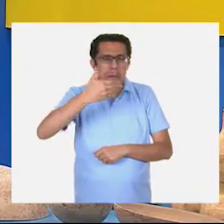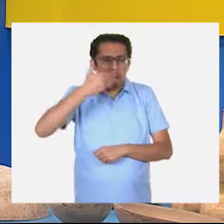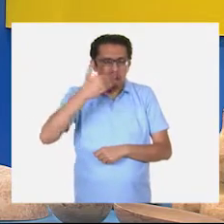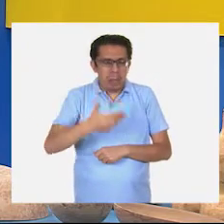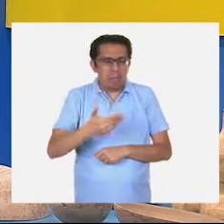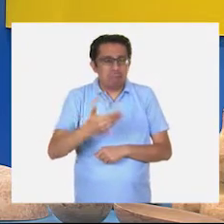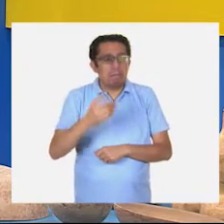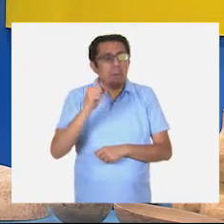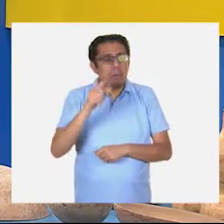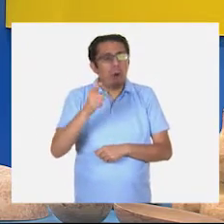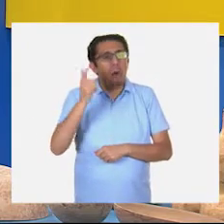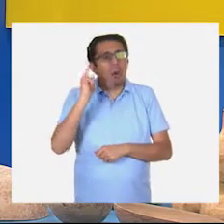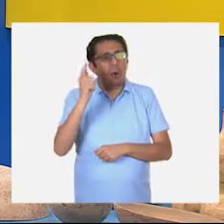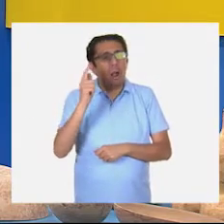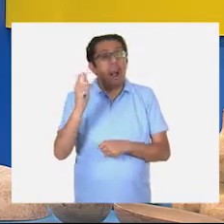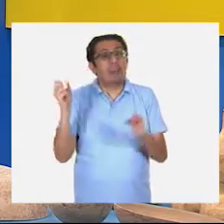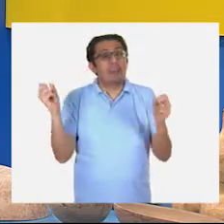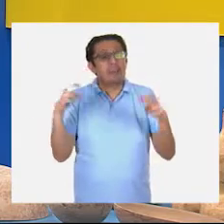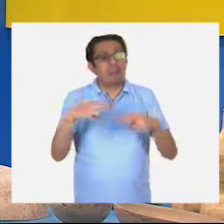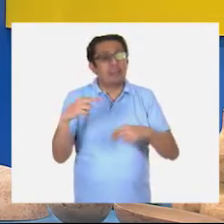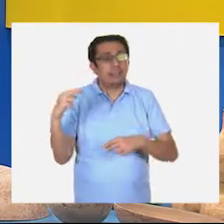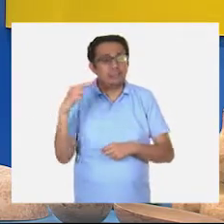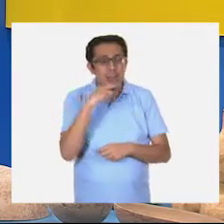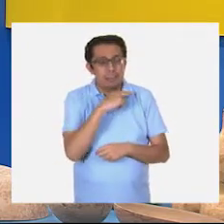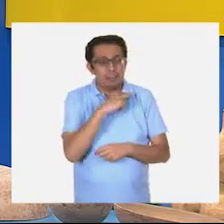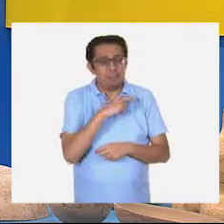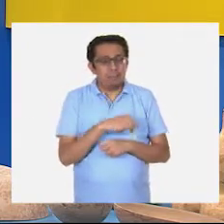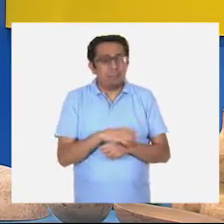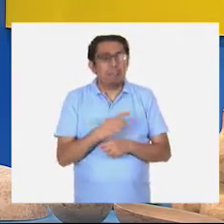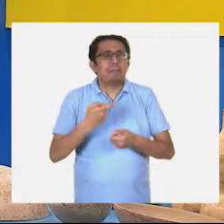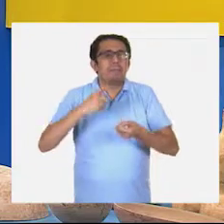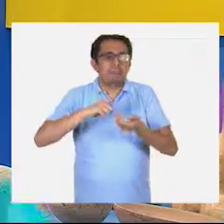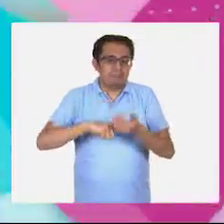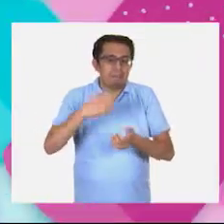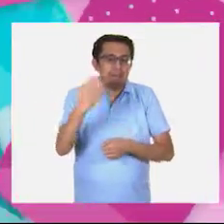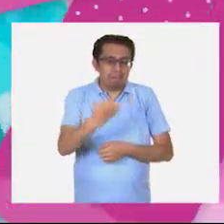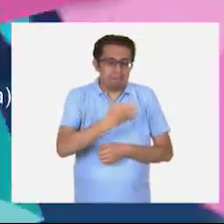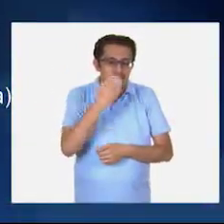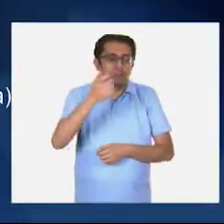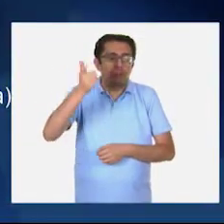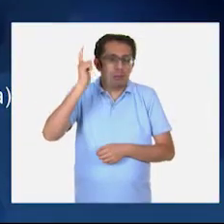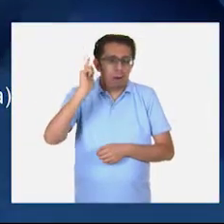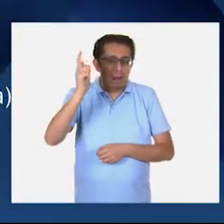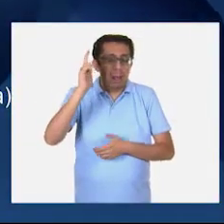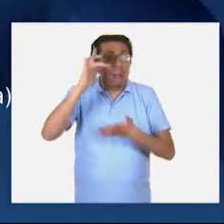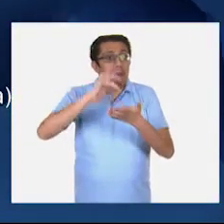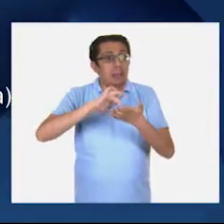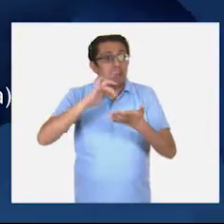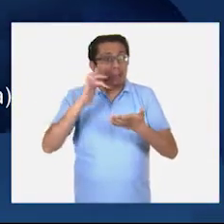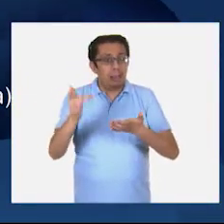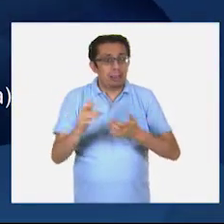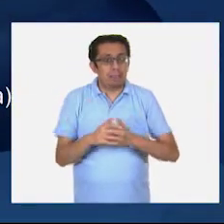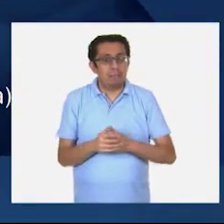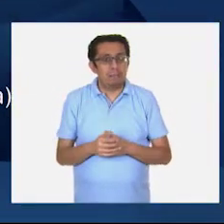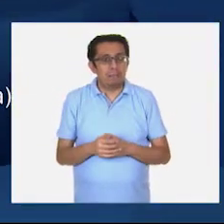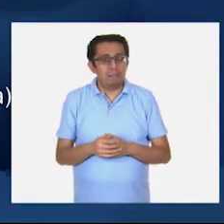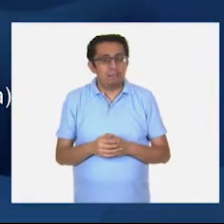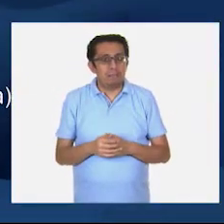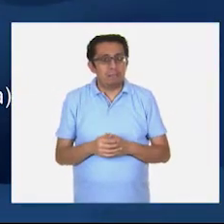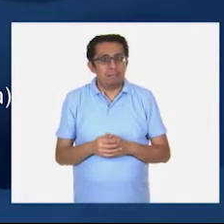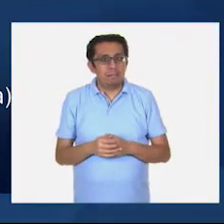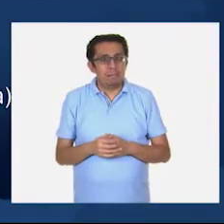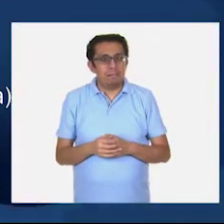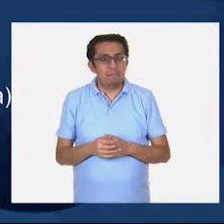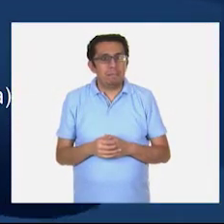esperando vernos muy pronto en nuestras escuelas. Muchas gracias. Konotachili, konotachili.